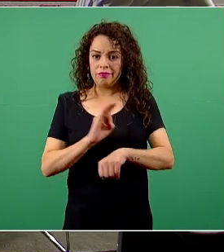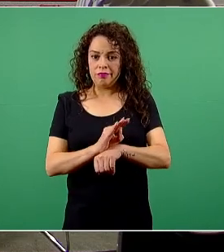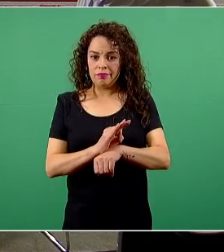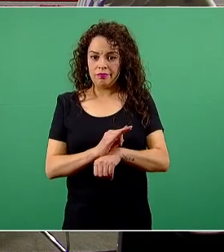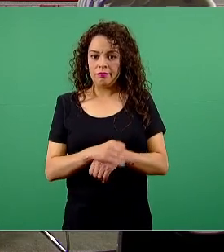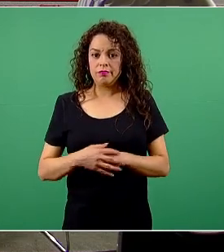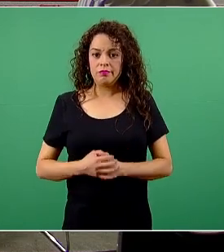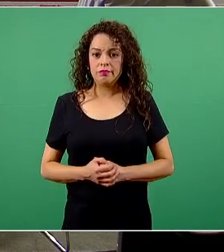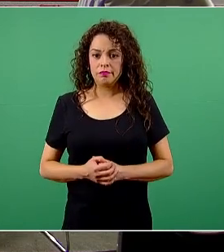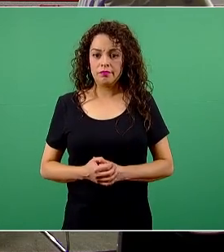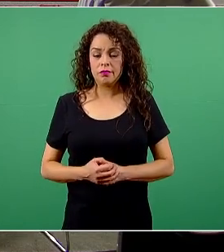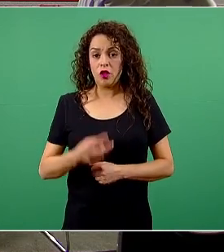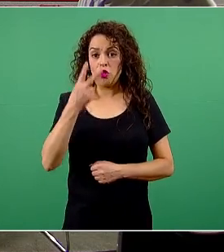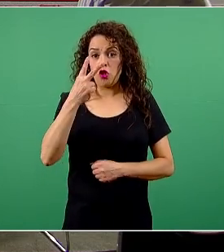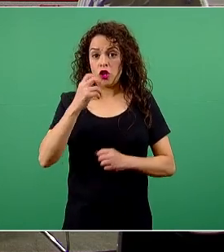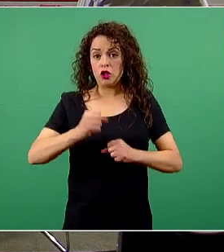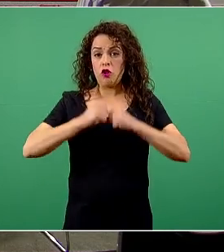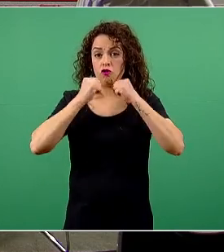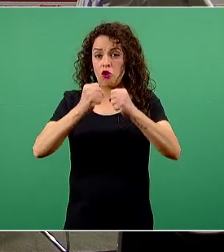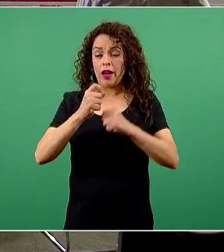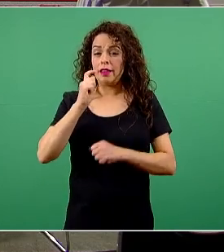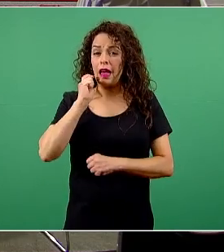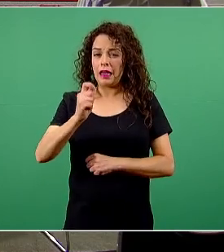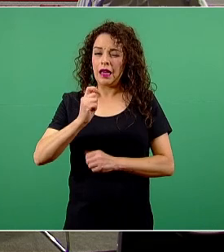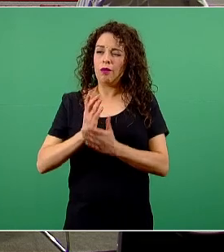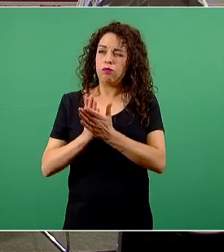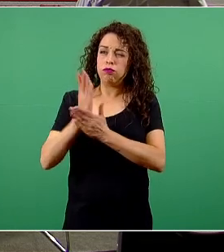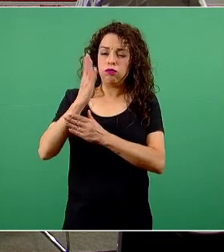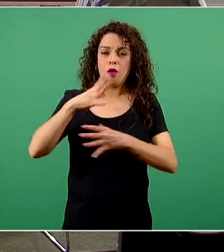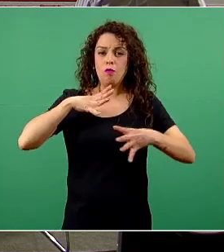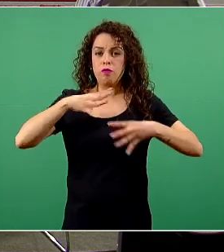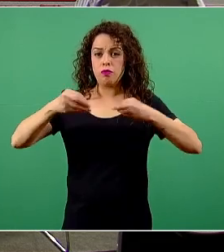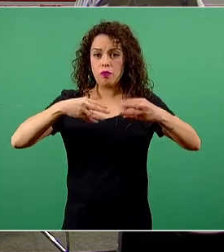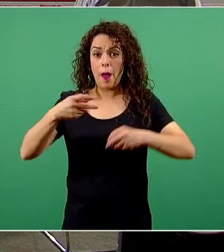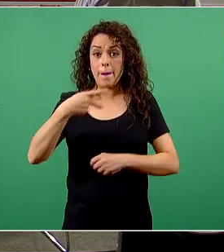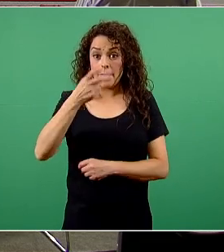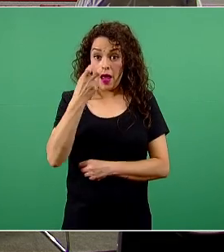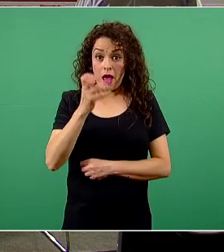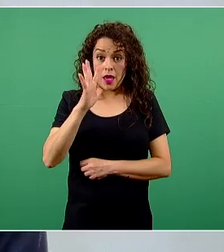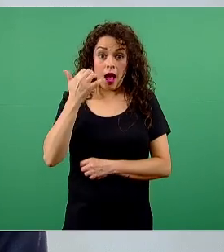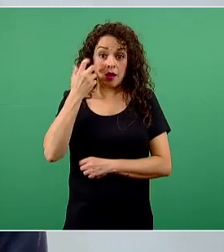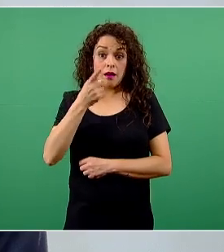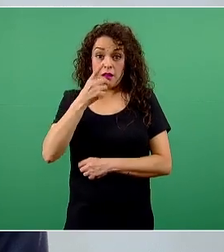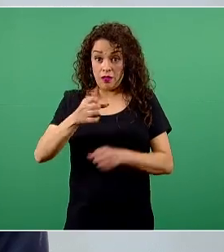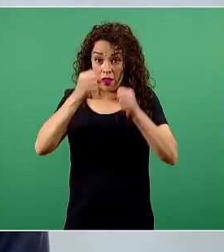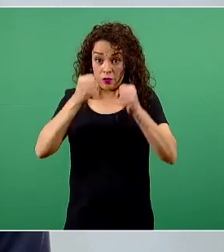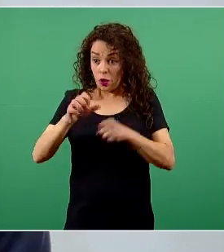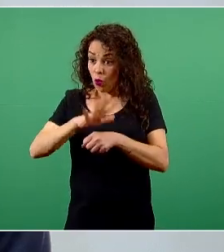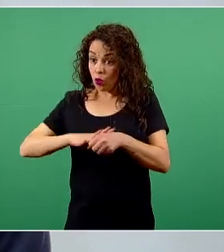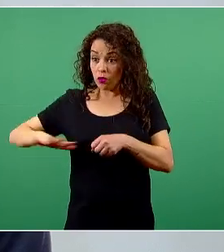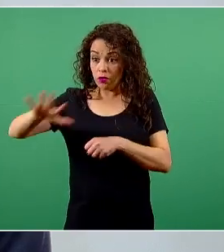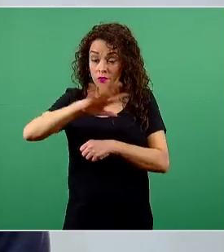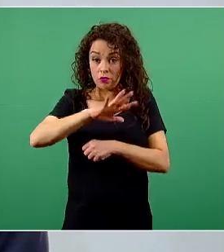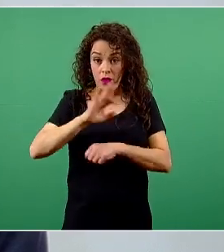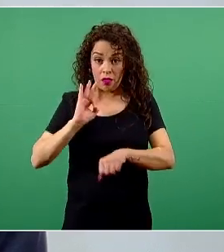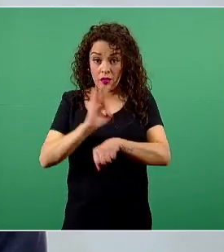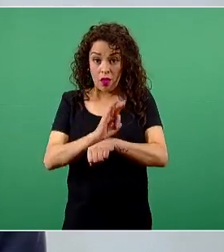en el país. Sin embargo, esto no llega a la inmunidad de rebaño.